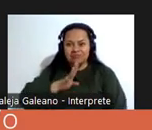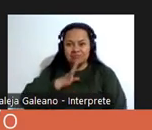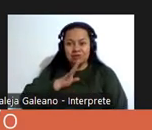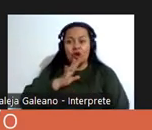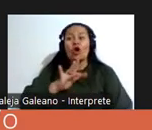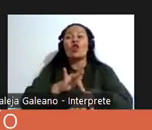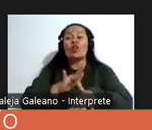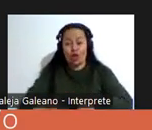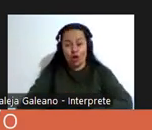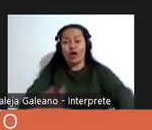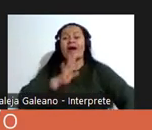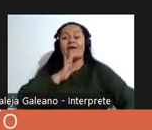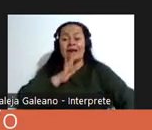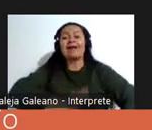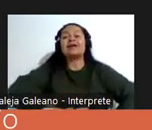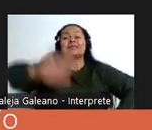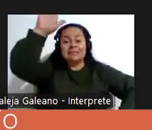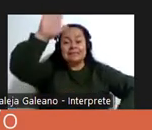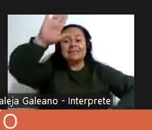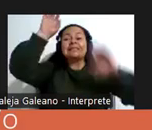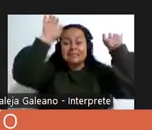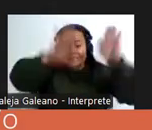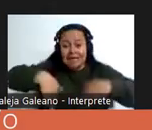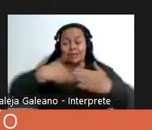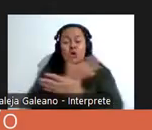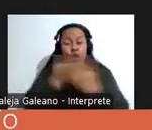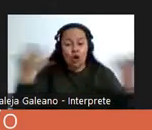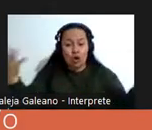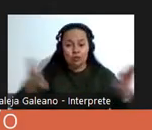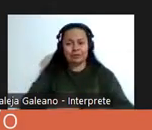dicen, sí, sí trajimos ya las cosas.